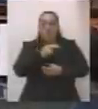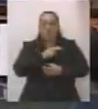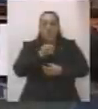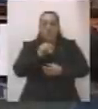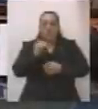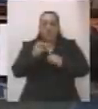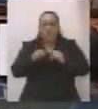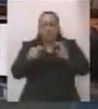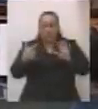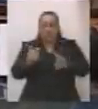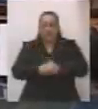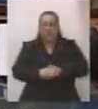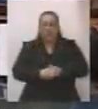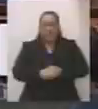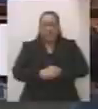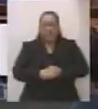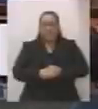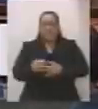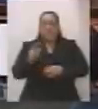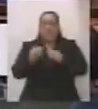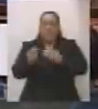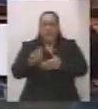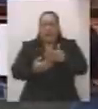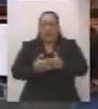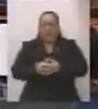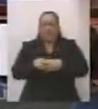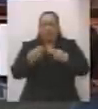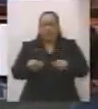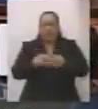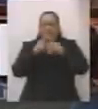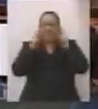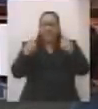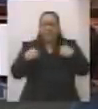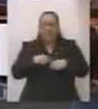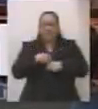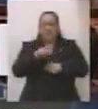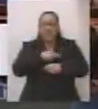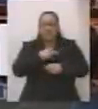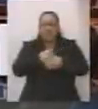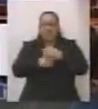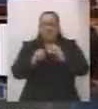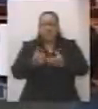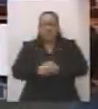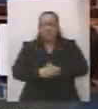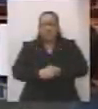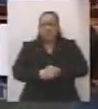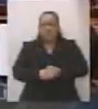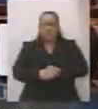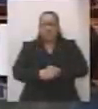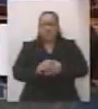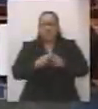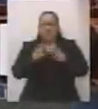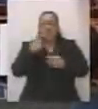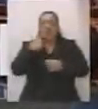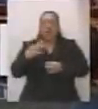Economía 2007. Se resuelve otorgar la Medalla de Honor del Congreso de la República del Perú en el grado